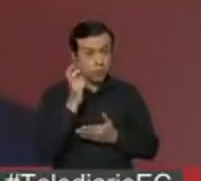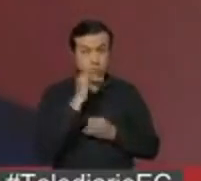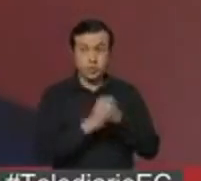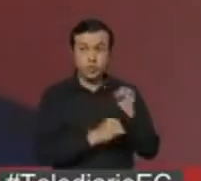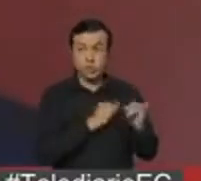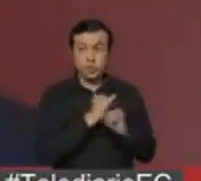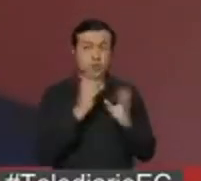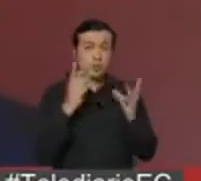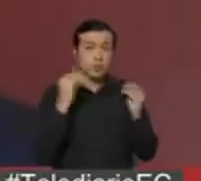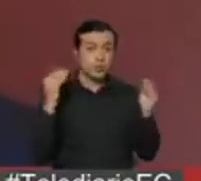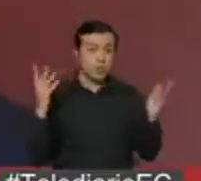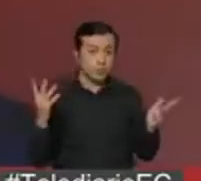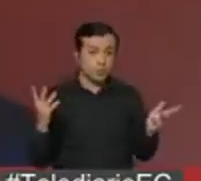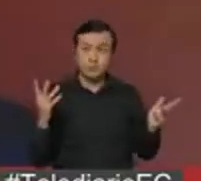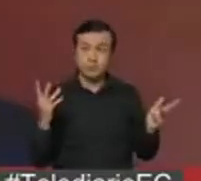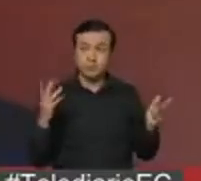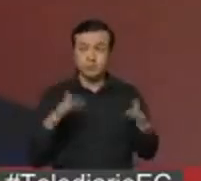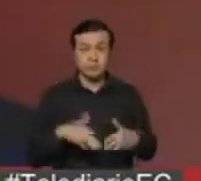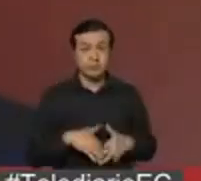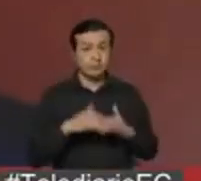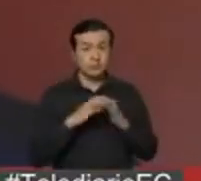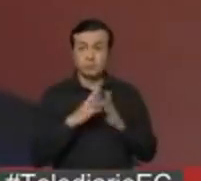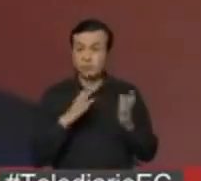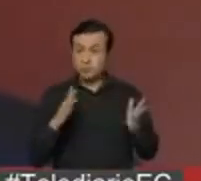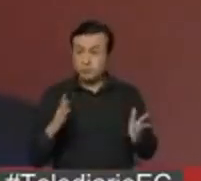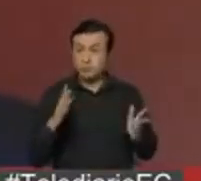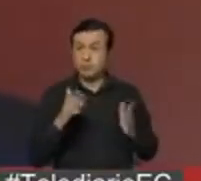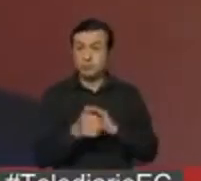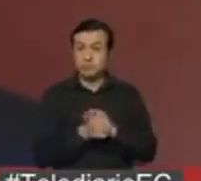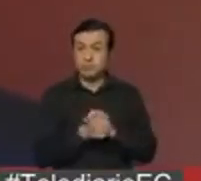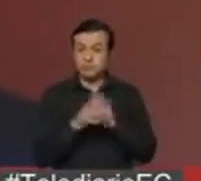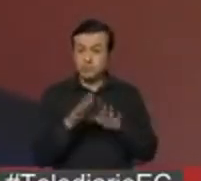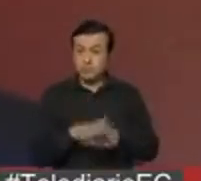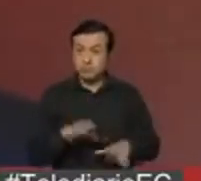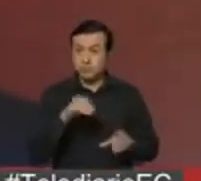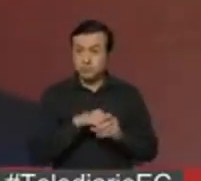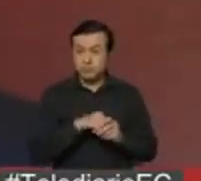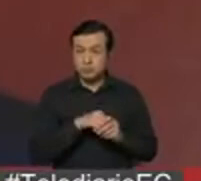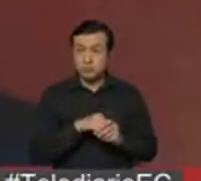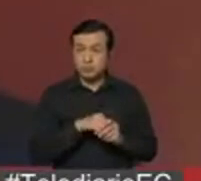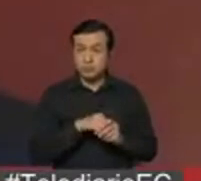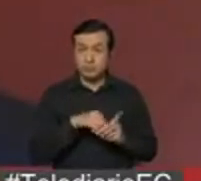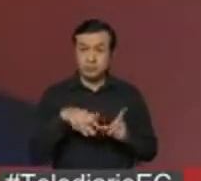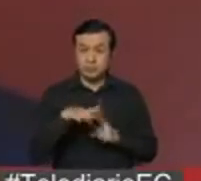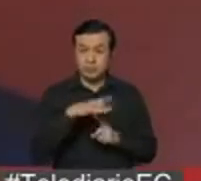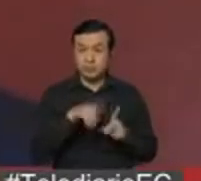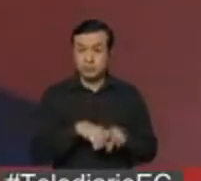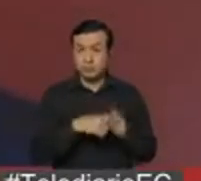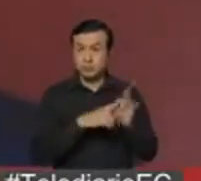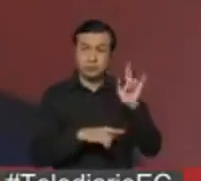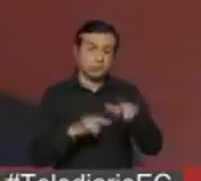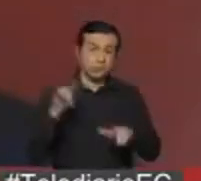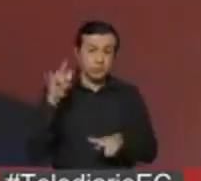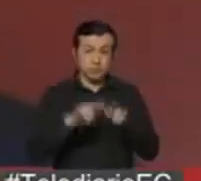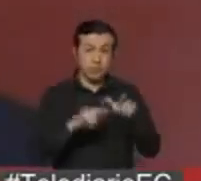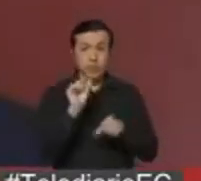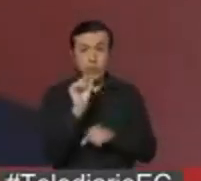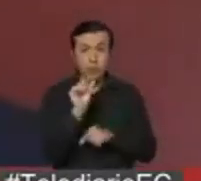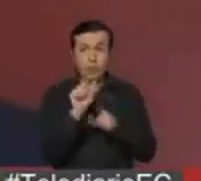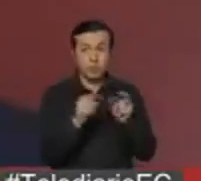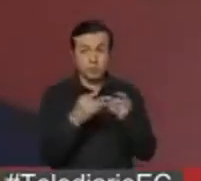o la gran mayoría, y mientras eso no se reactive, Galápagos, cuando vayan a empezar los vuelos, irá con una cantidad